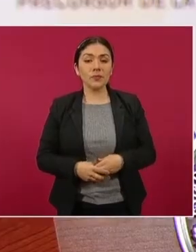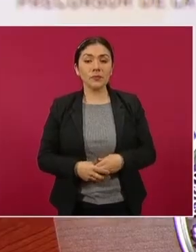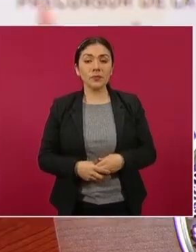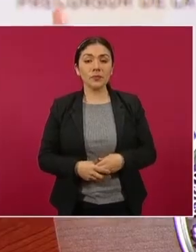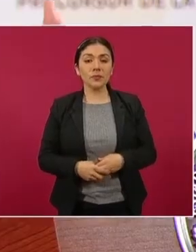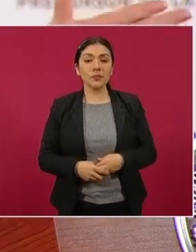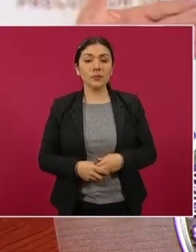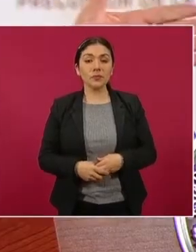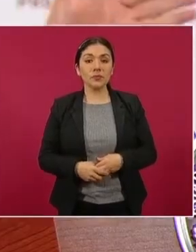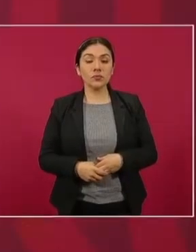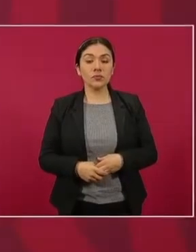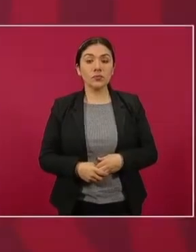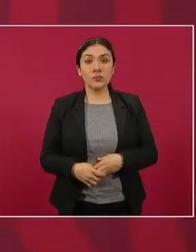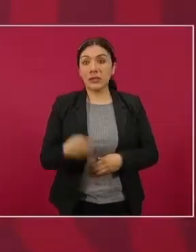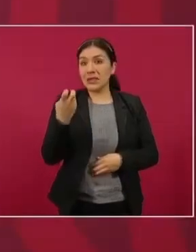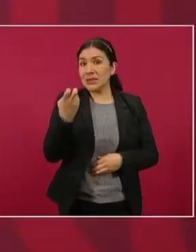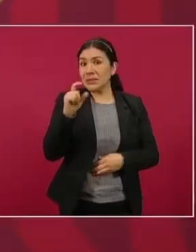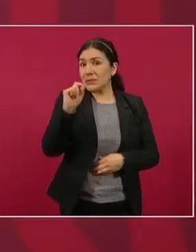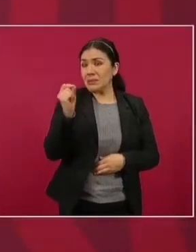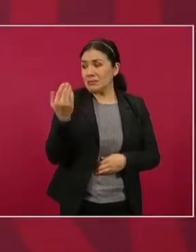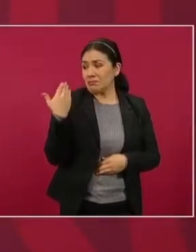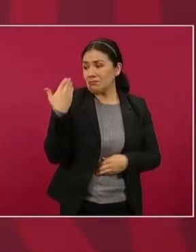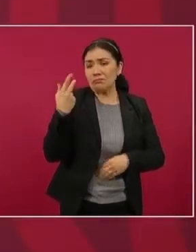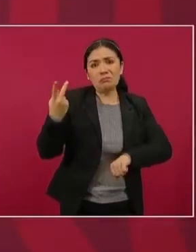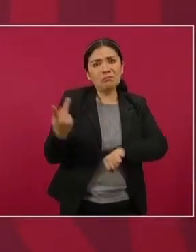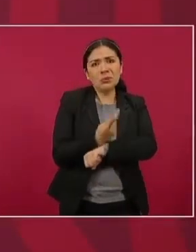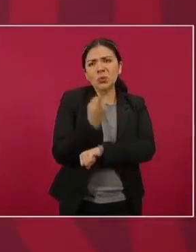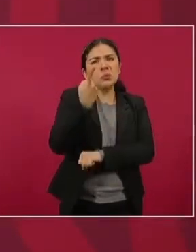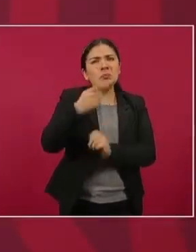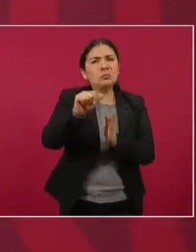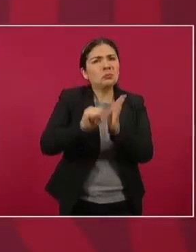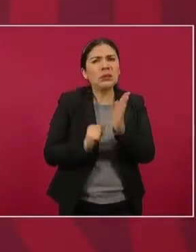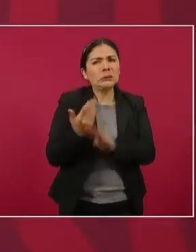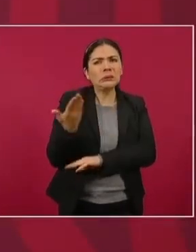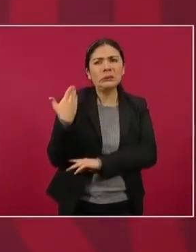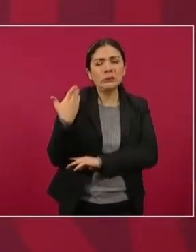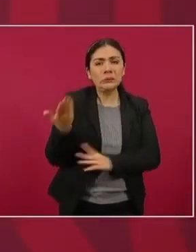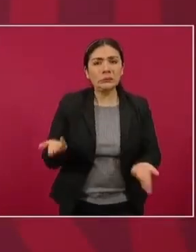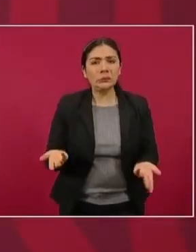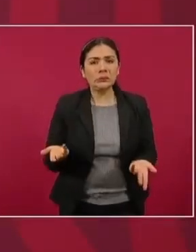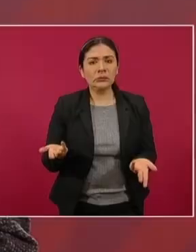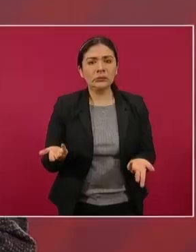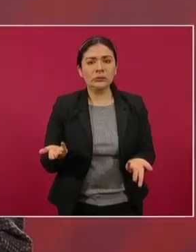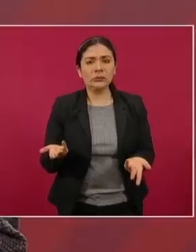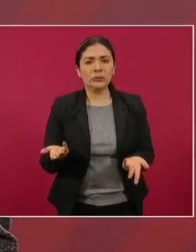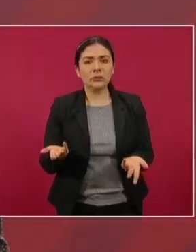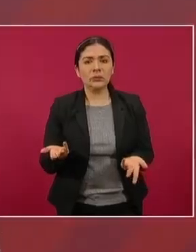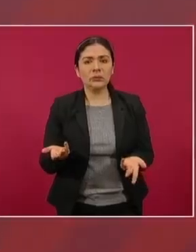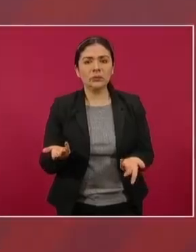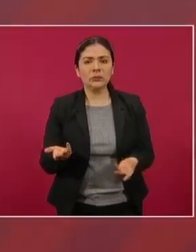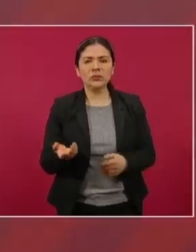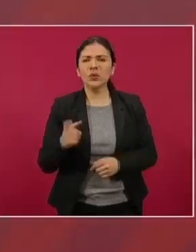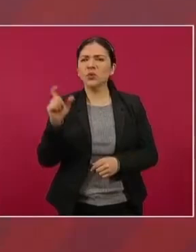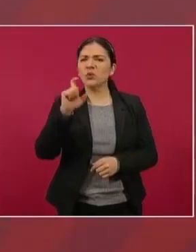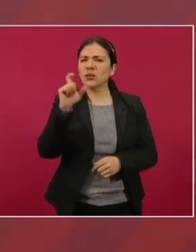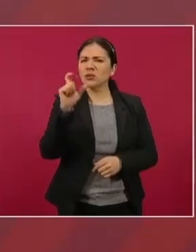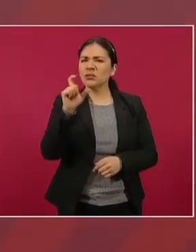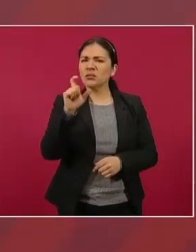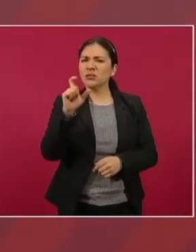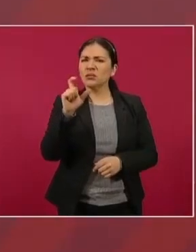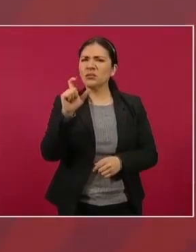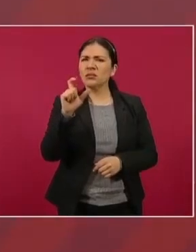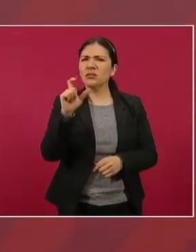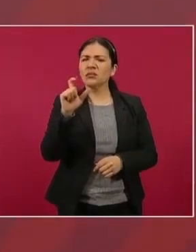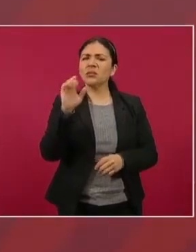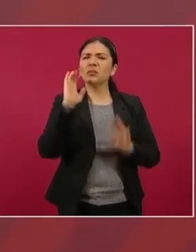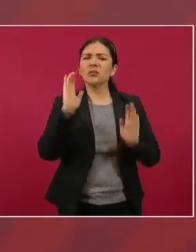eso acaba de pasar hace un mes antes de que terminara está por terminar la